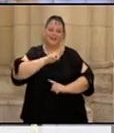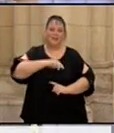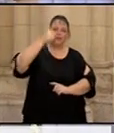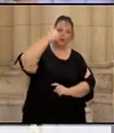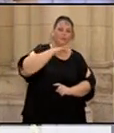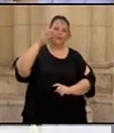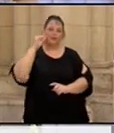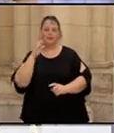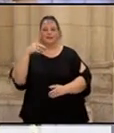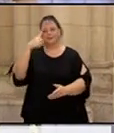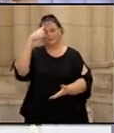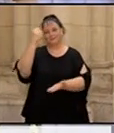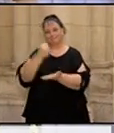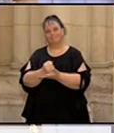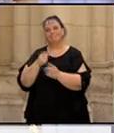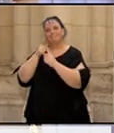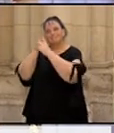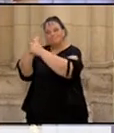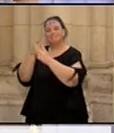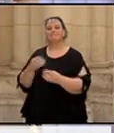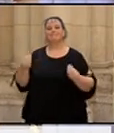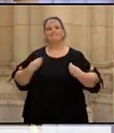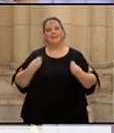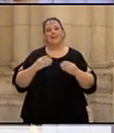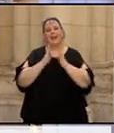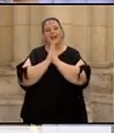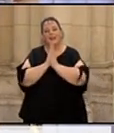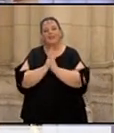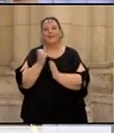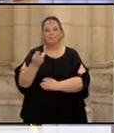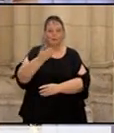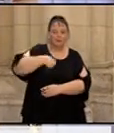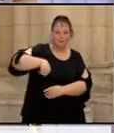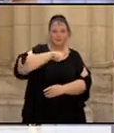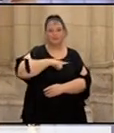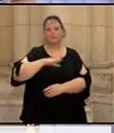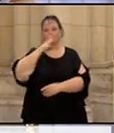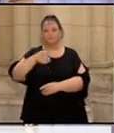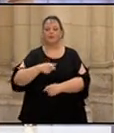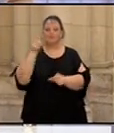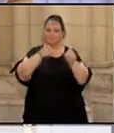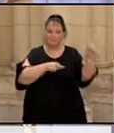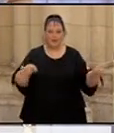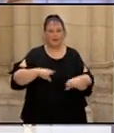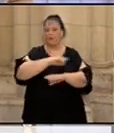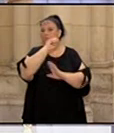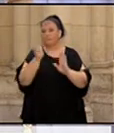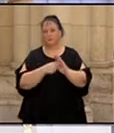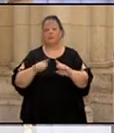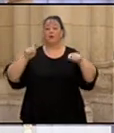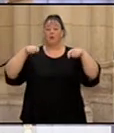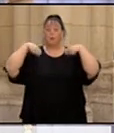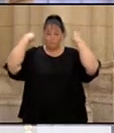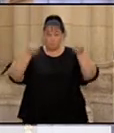han consagrado su vida a rezar por nosotros, por la humanidad entera. Tantos